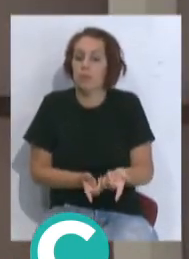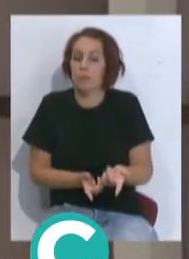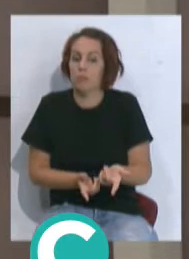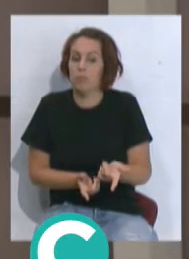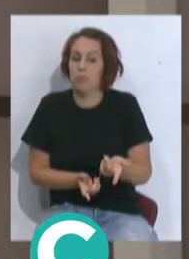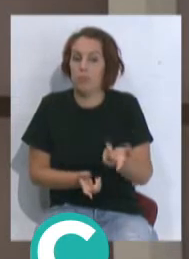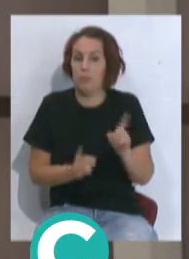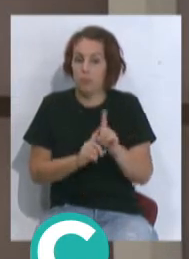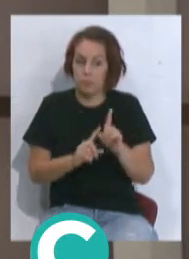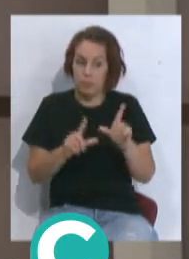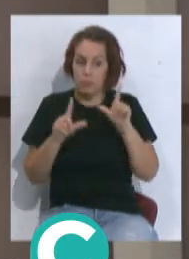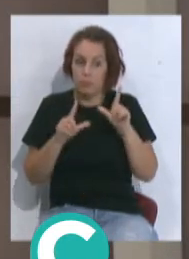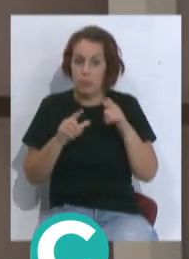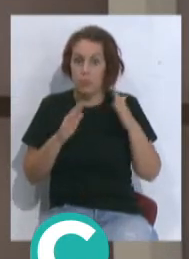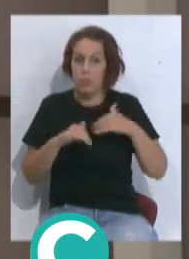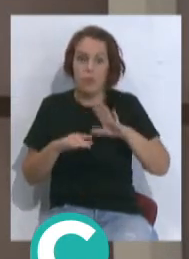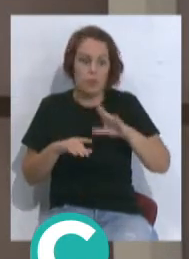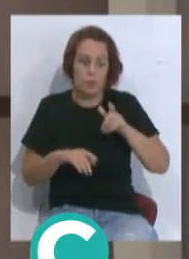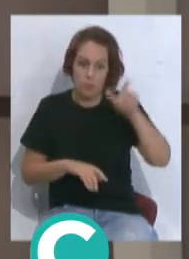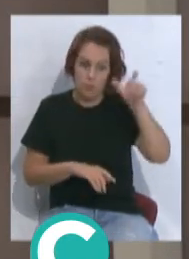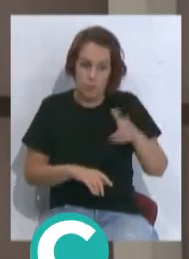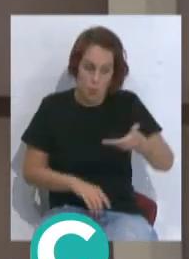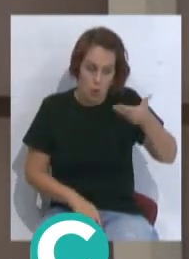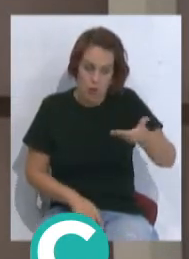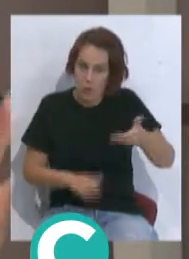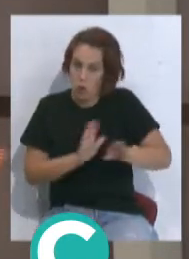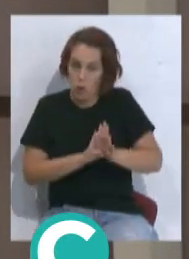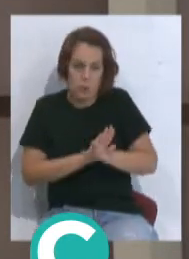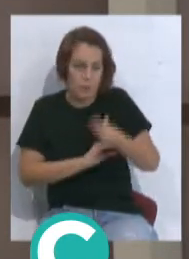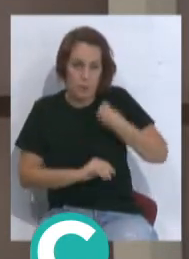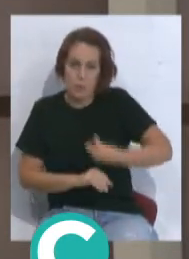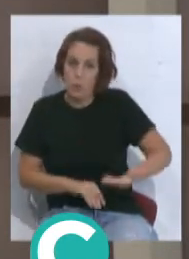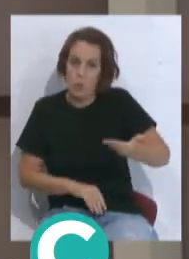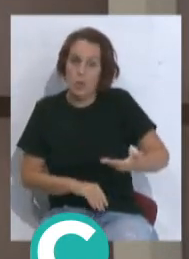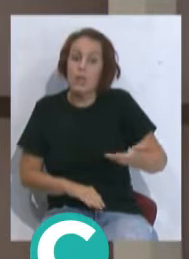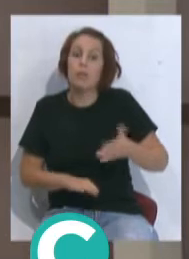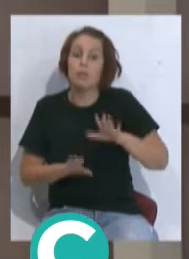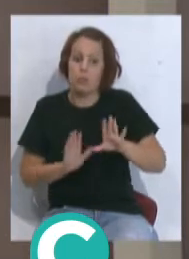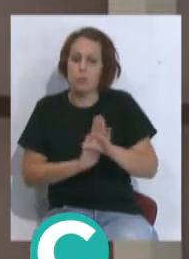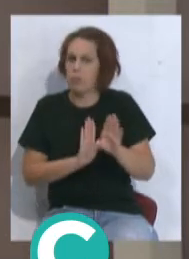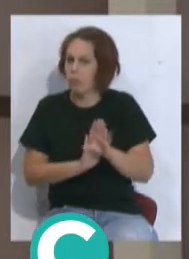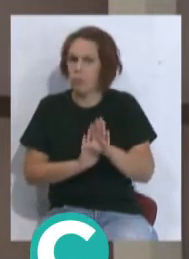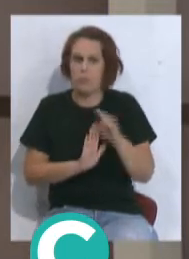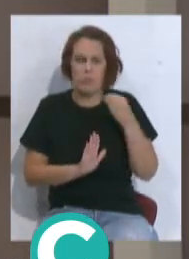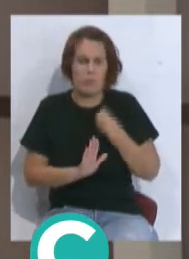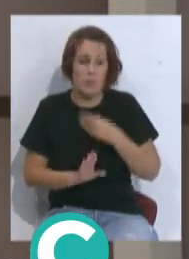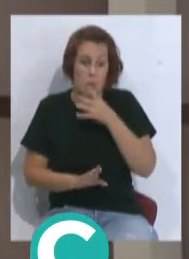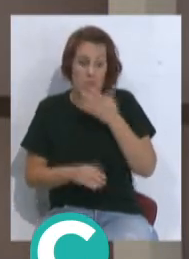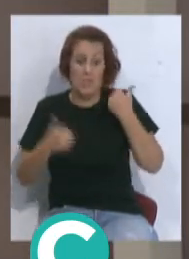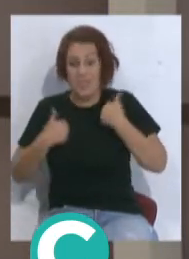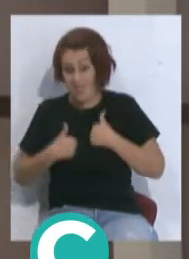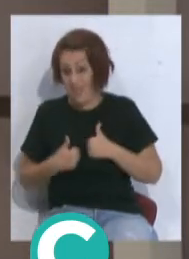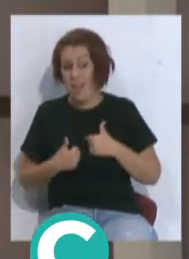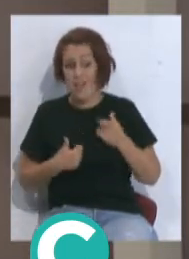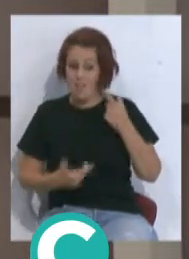puesto lo mismo. Y los grandes van a seguir siendo grandes, hasta que desaparezcan, que falte mucho tiempo, pero van a seguir siendo los grandes porque ya lo son y